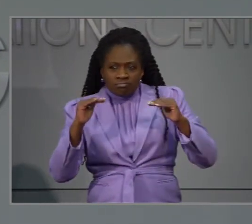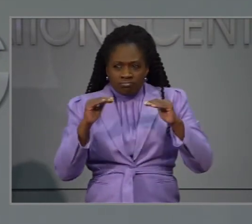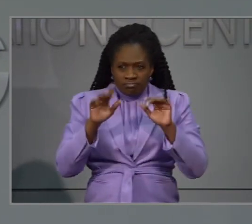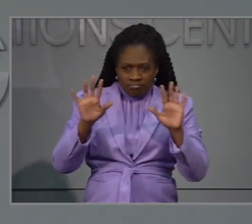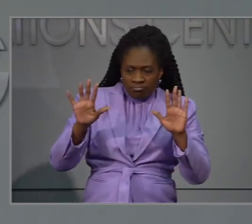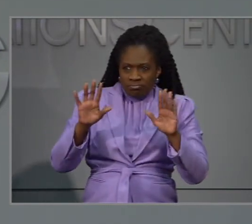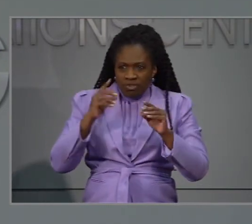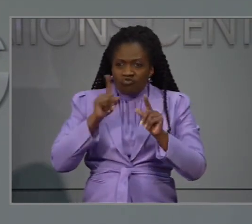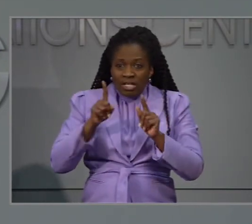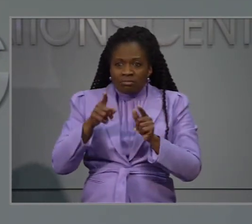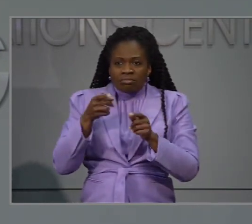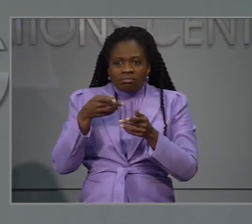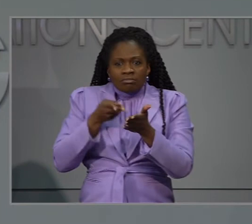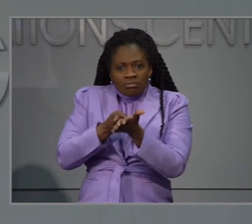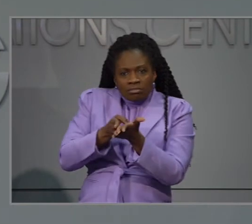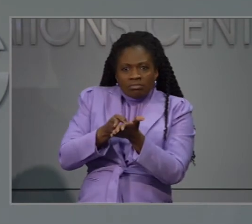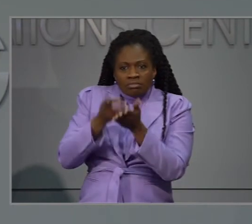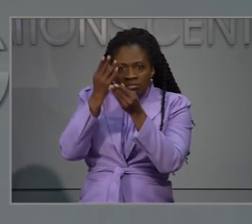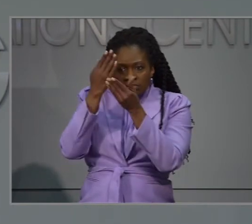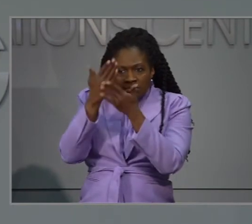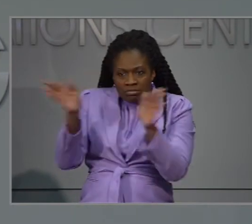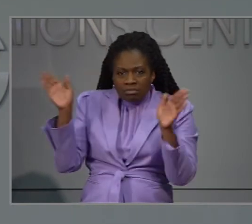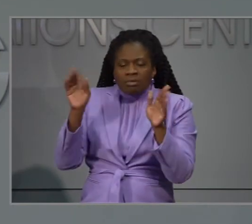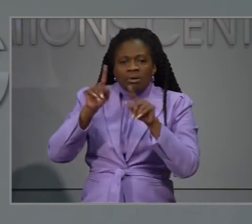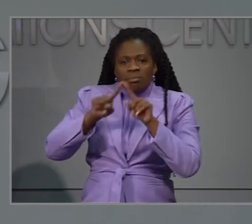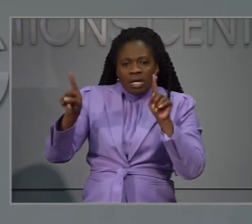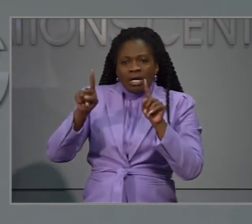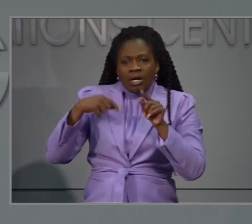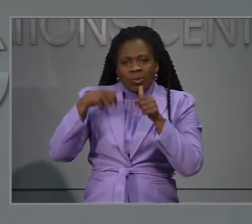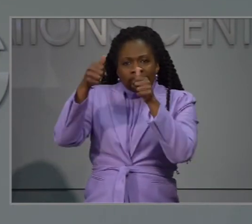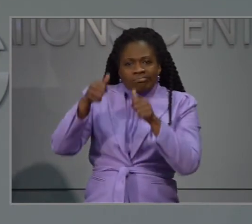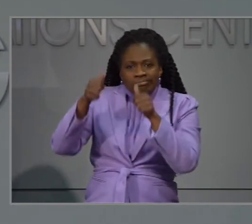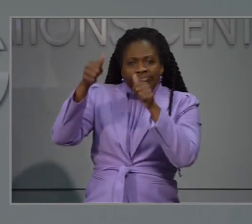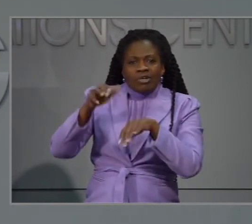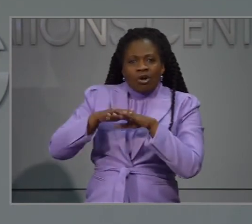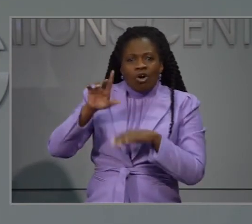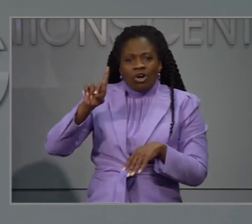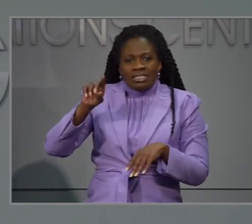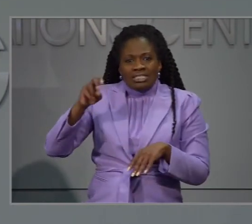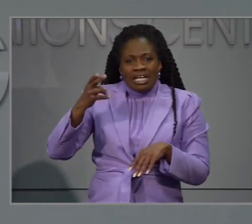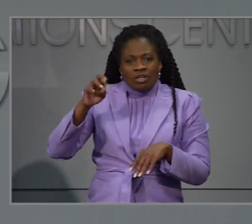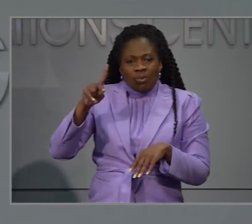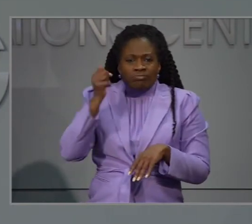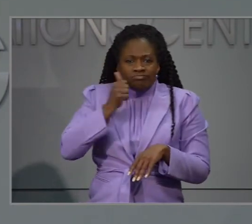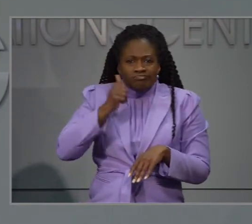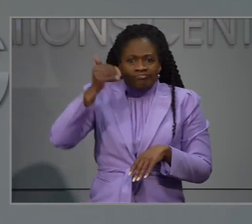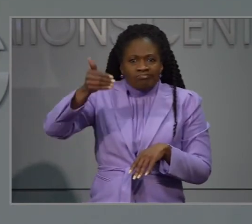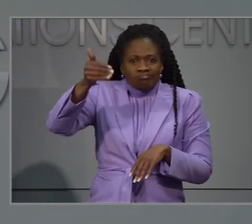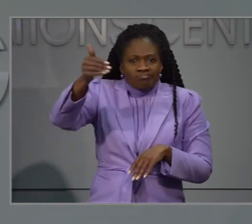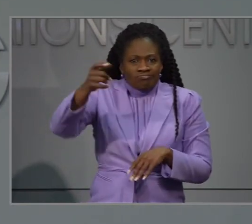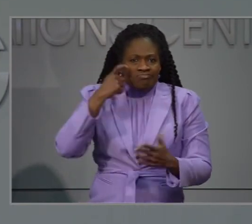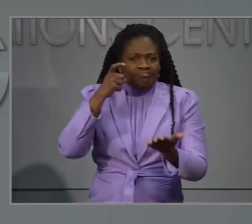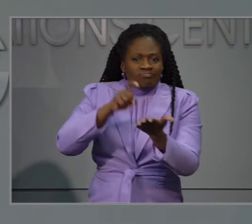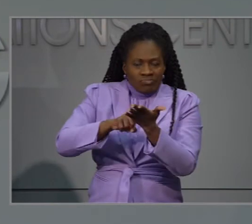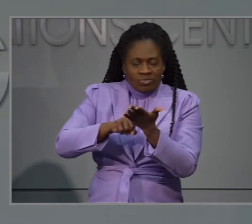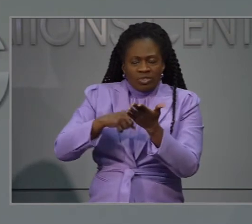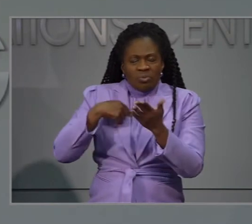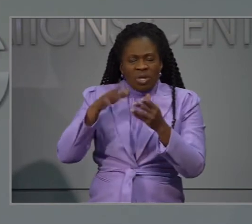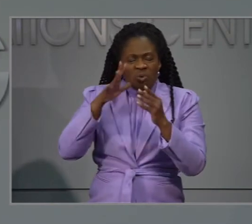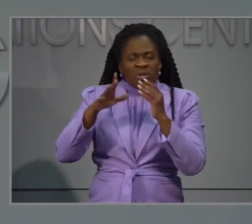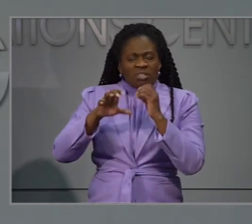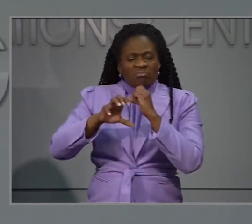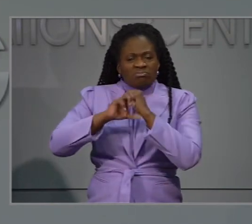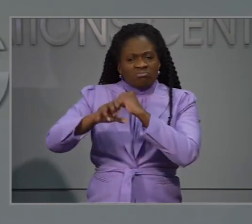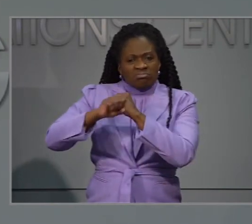transparentes para dar a conocer la información tenemos esta información en nuestro portal diariamente y continuaremos